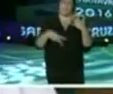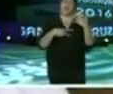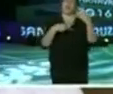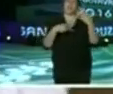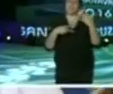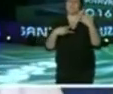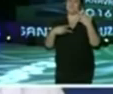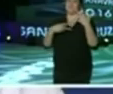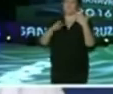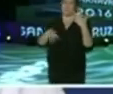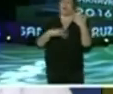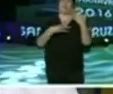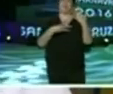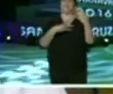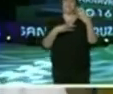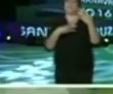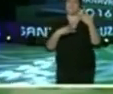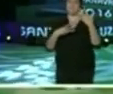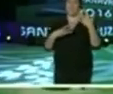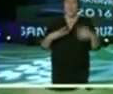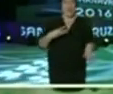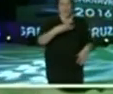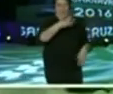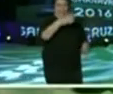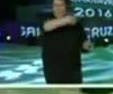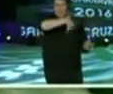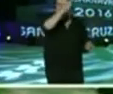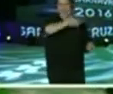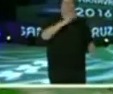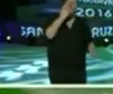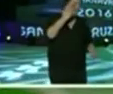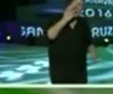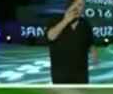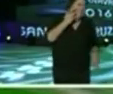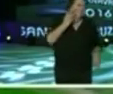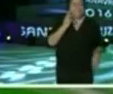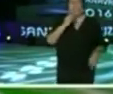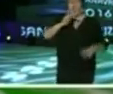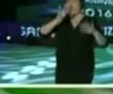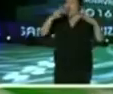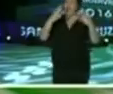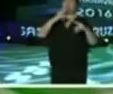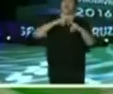Pérez. Más canario que el pan de lata. Ocho nombres guanches.